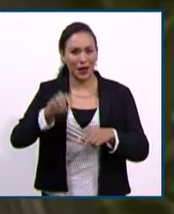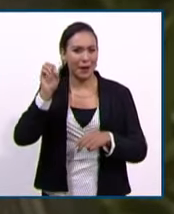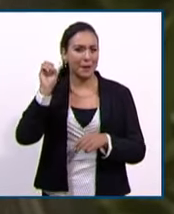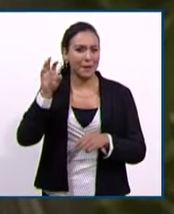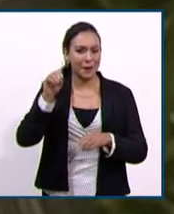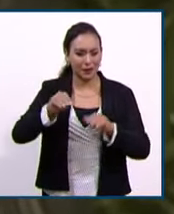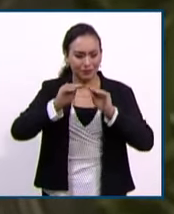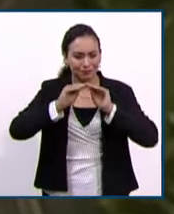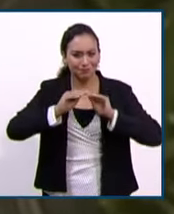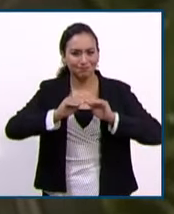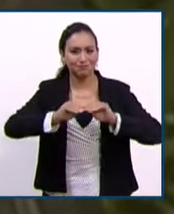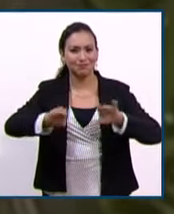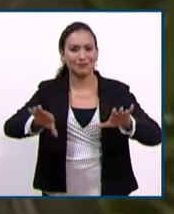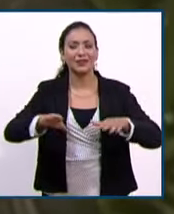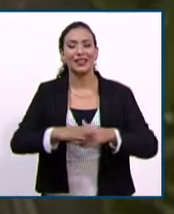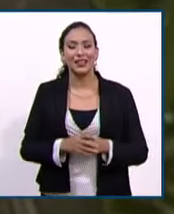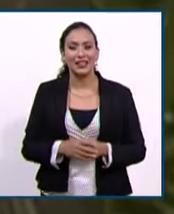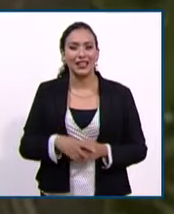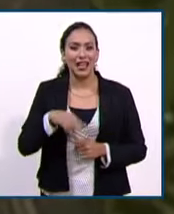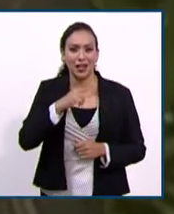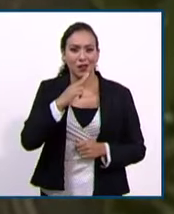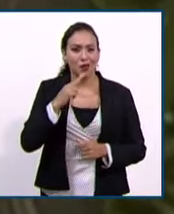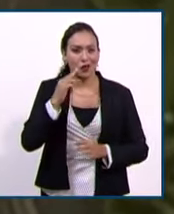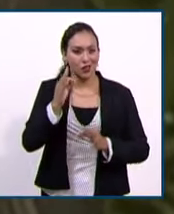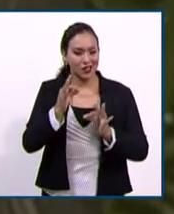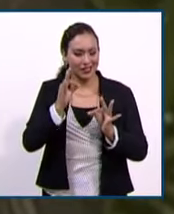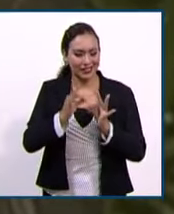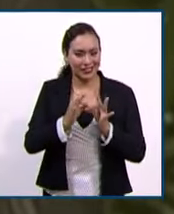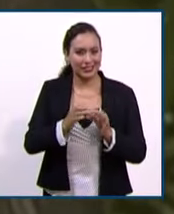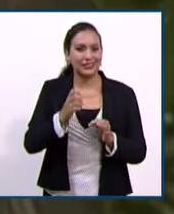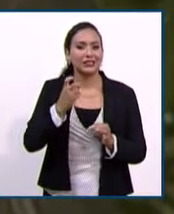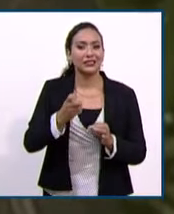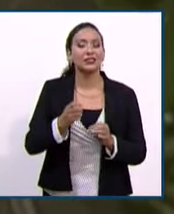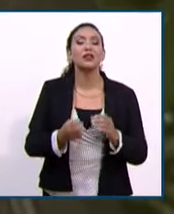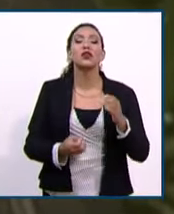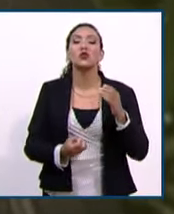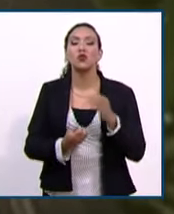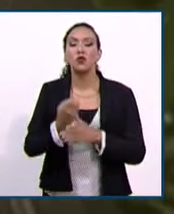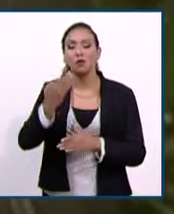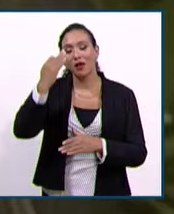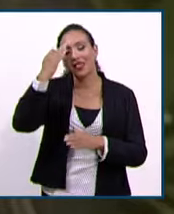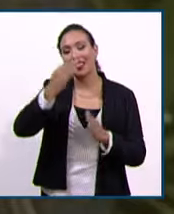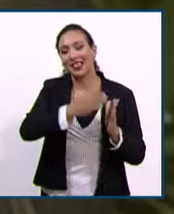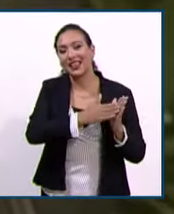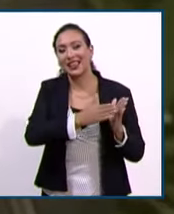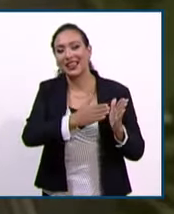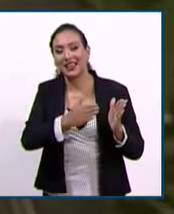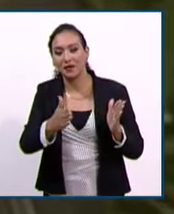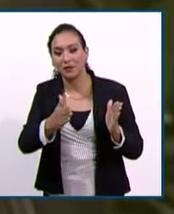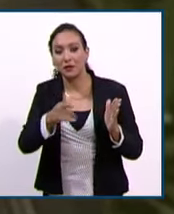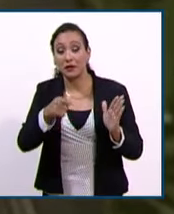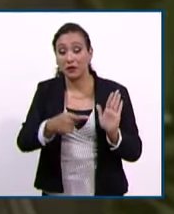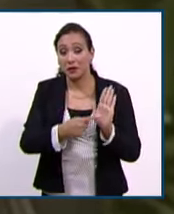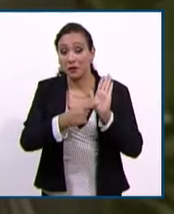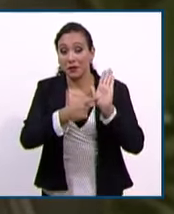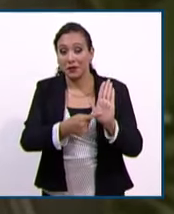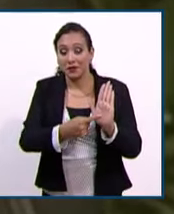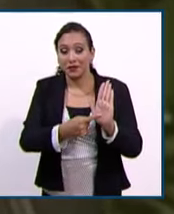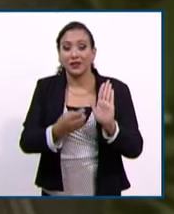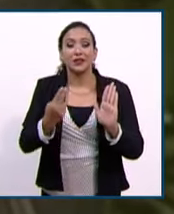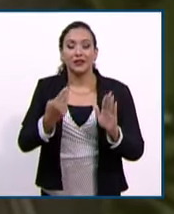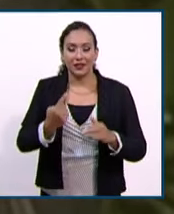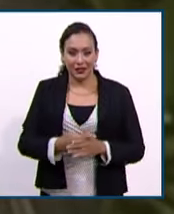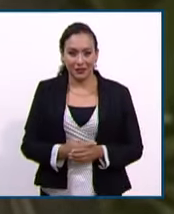del canal judicial marca el inicio de una nueva etapa que seguramente permitirá una